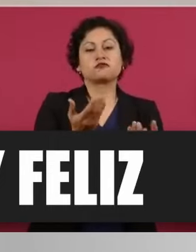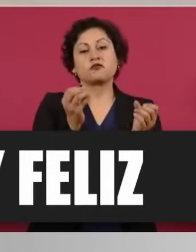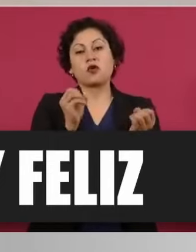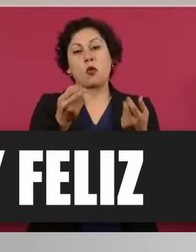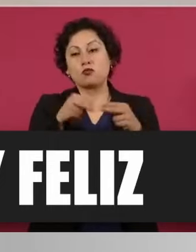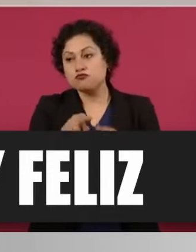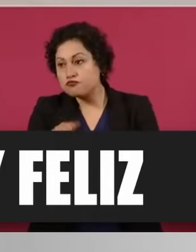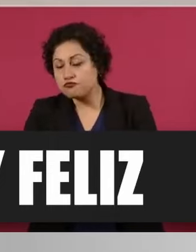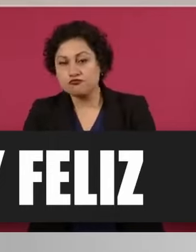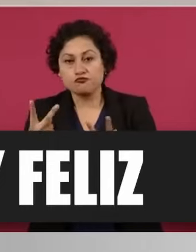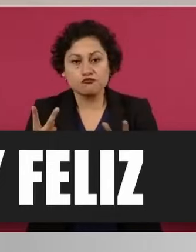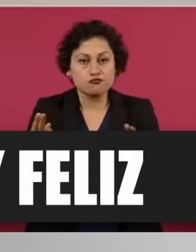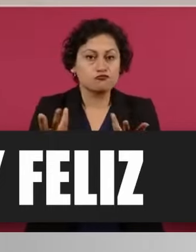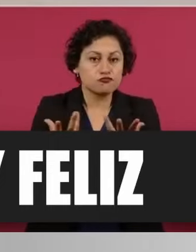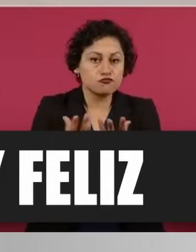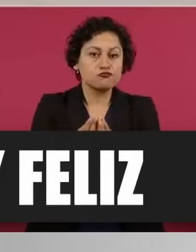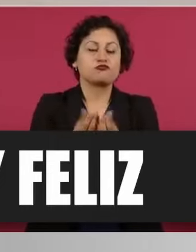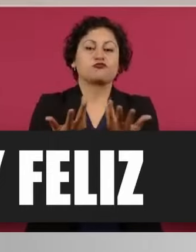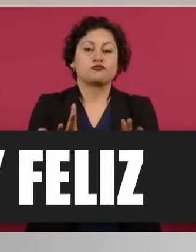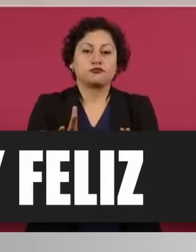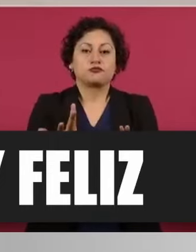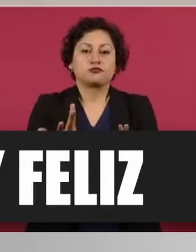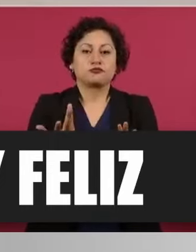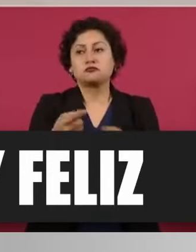y que quieren tener su